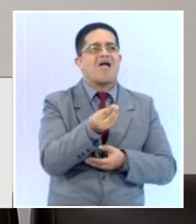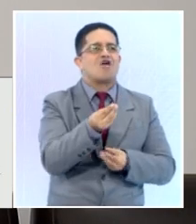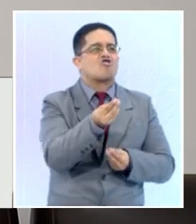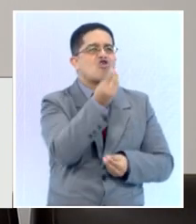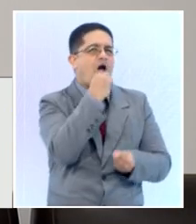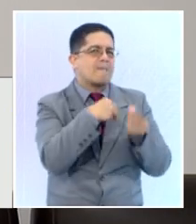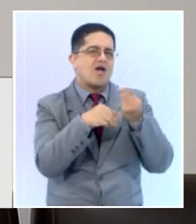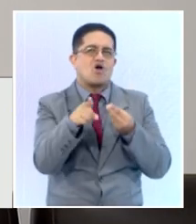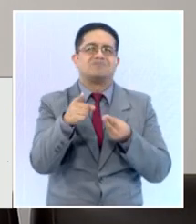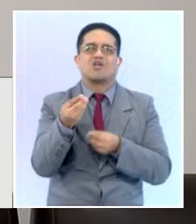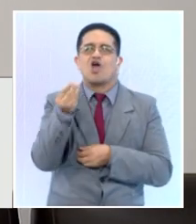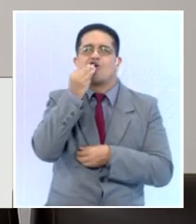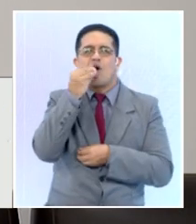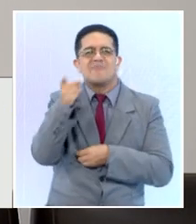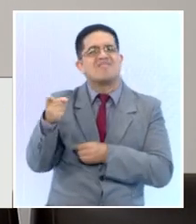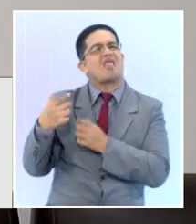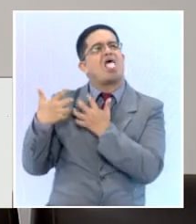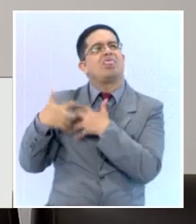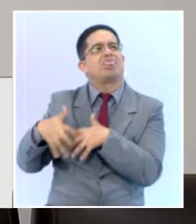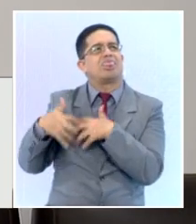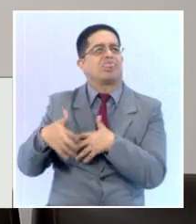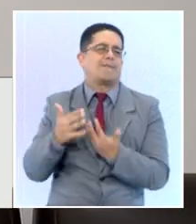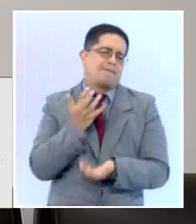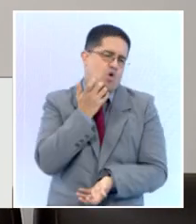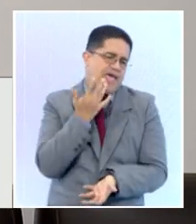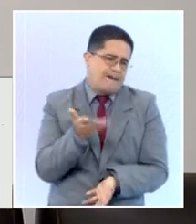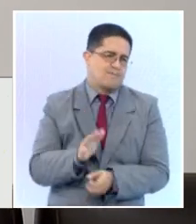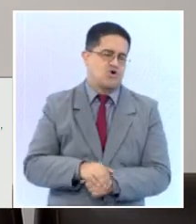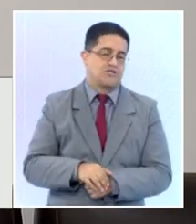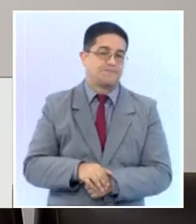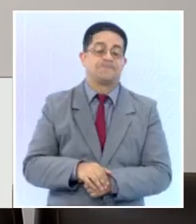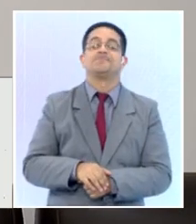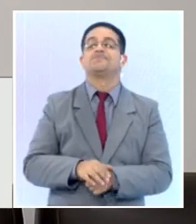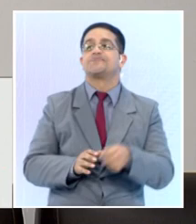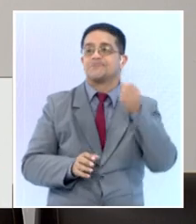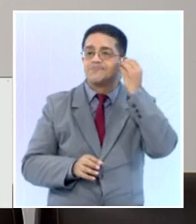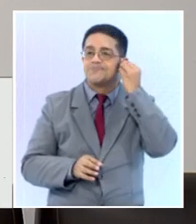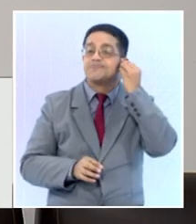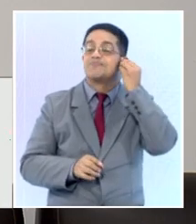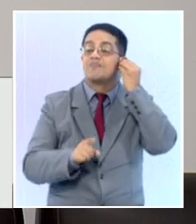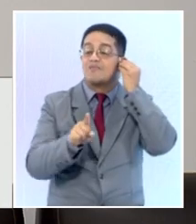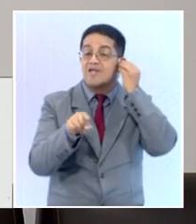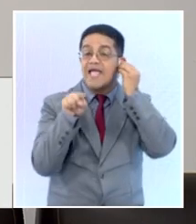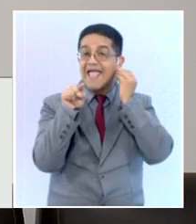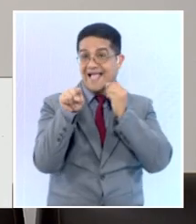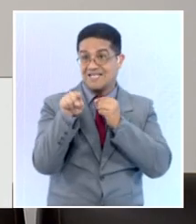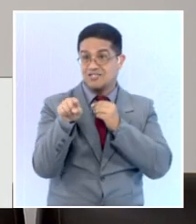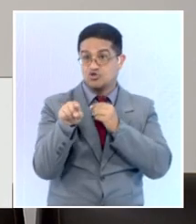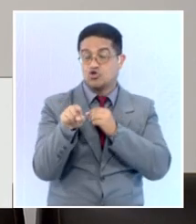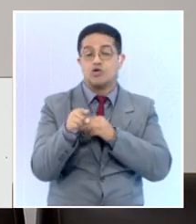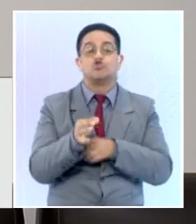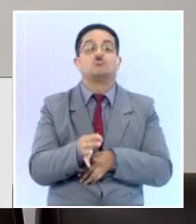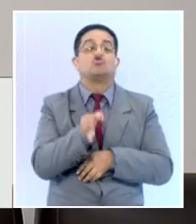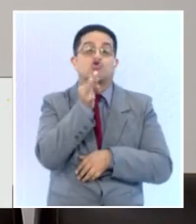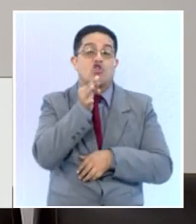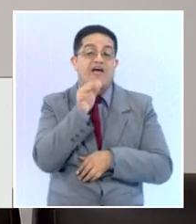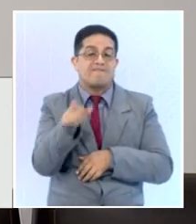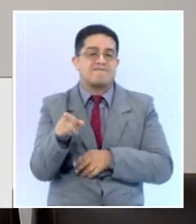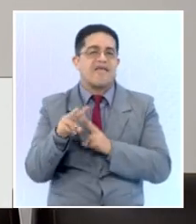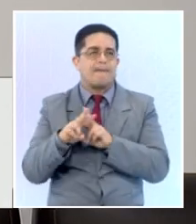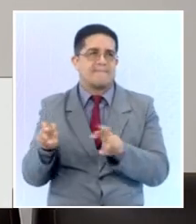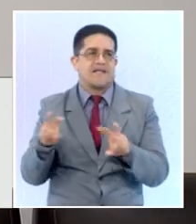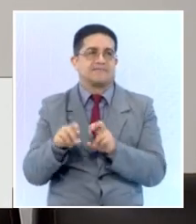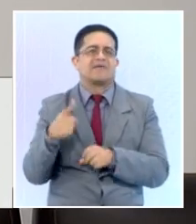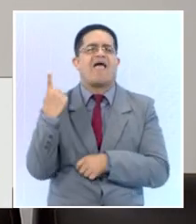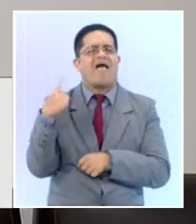de la comida ultraprocesada Por ejemplo eh De todas maneras eso está todavía en estudios hay una